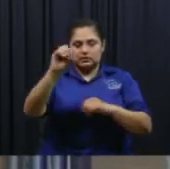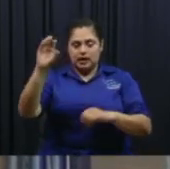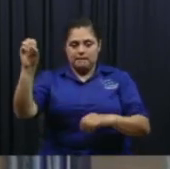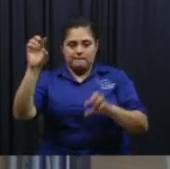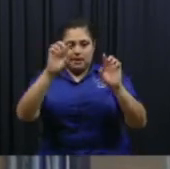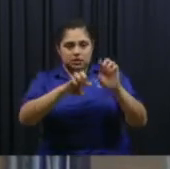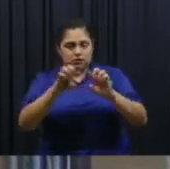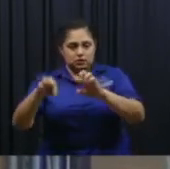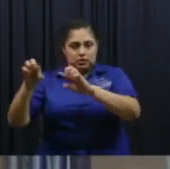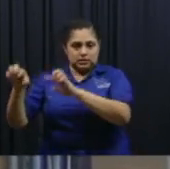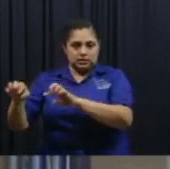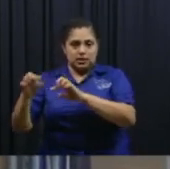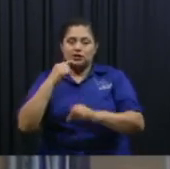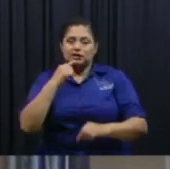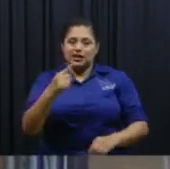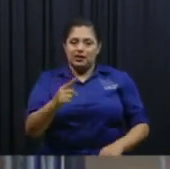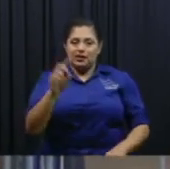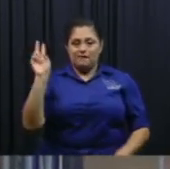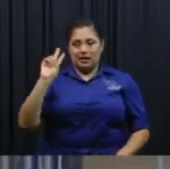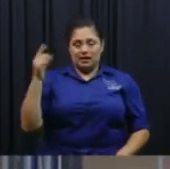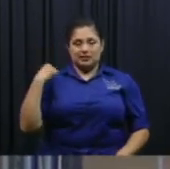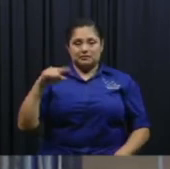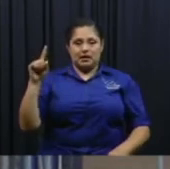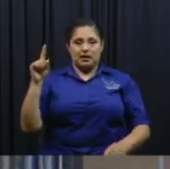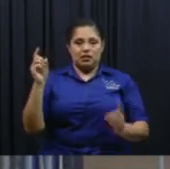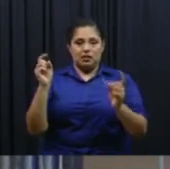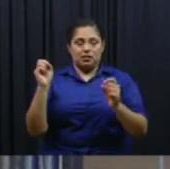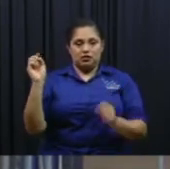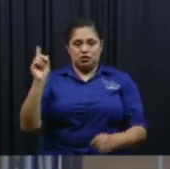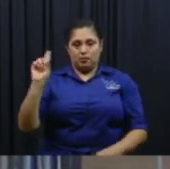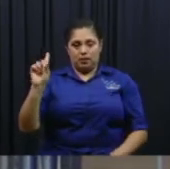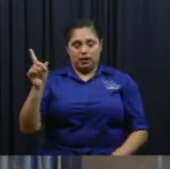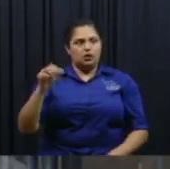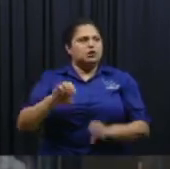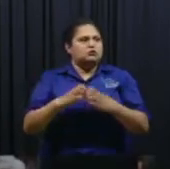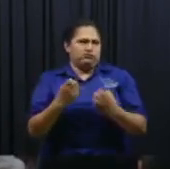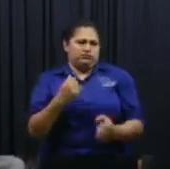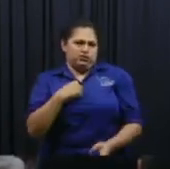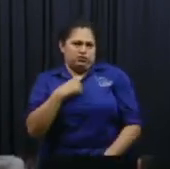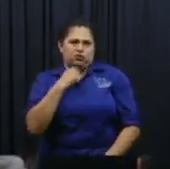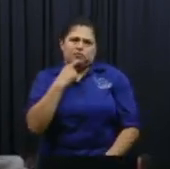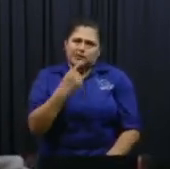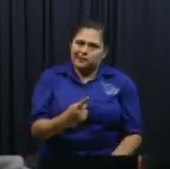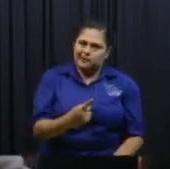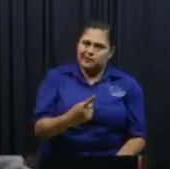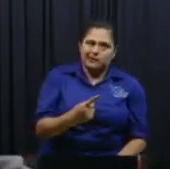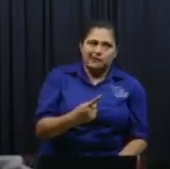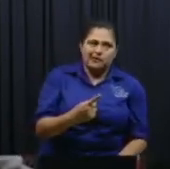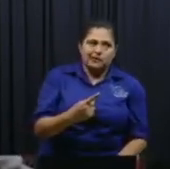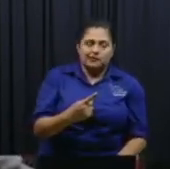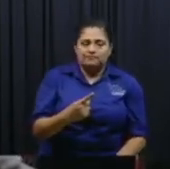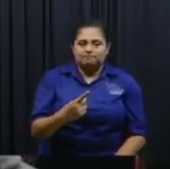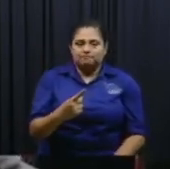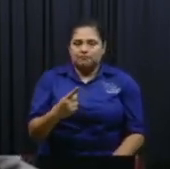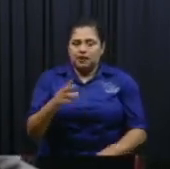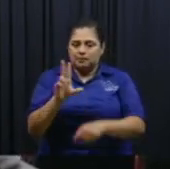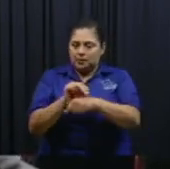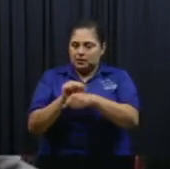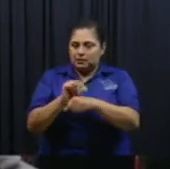decir nos dijeron el viernes para el domingo solo cien personas entonces yo dije Vamos a dejar entrar a cien